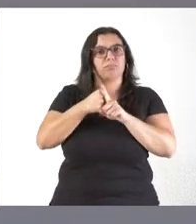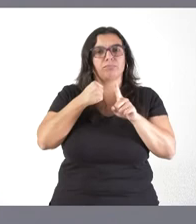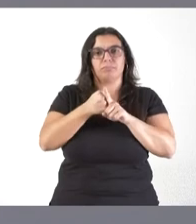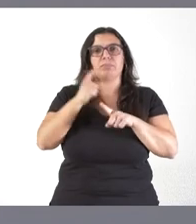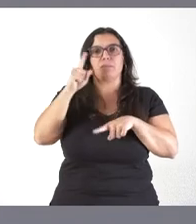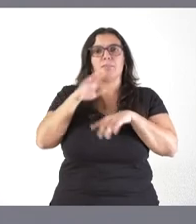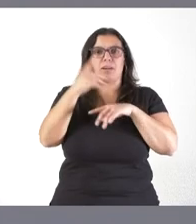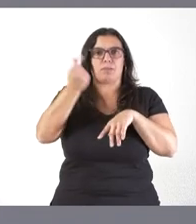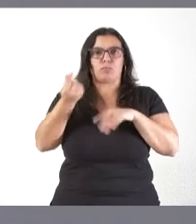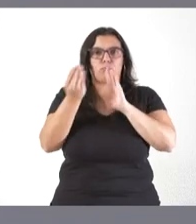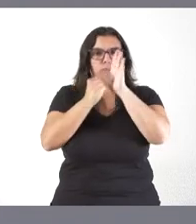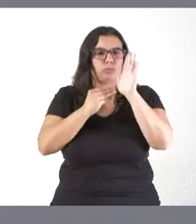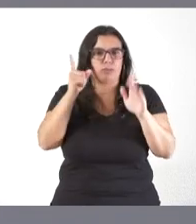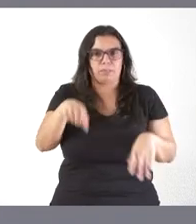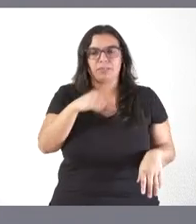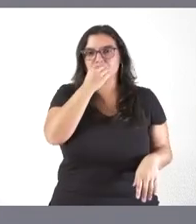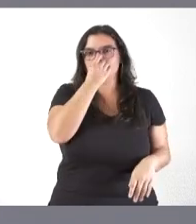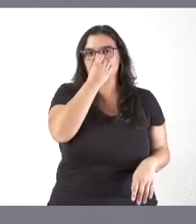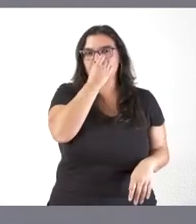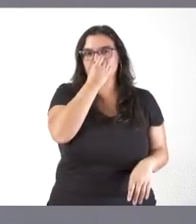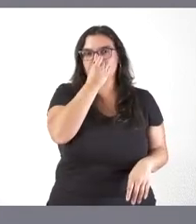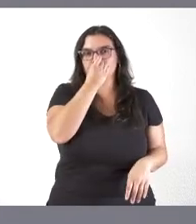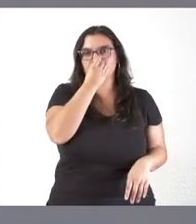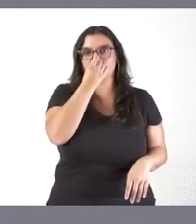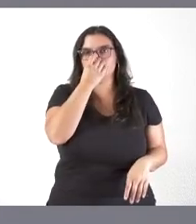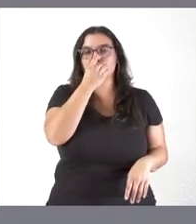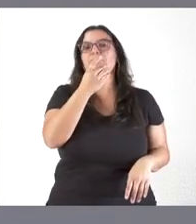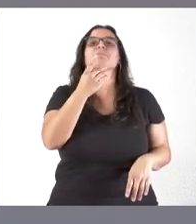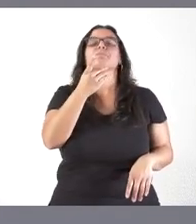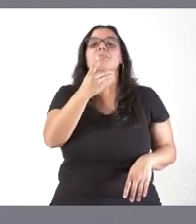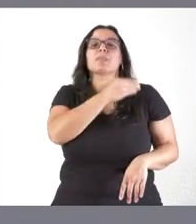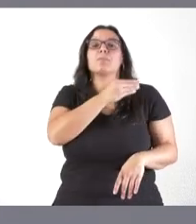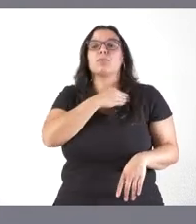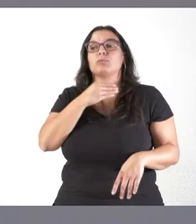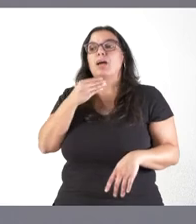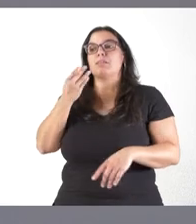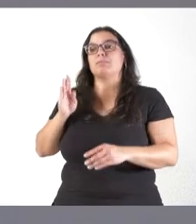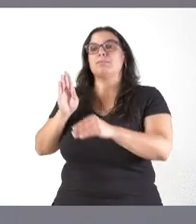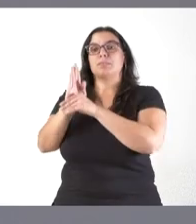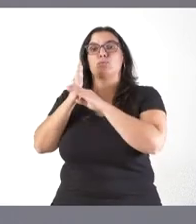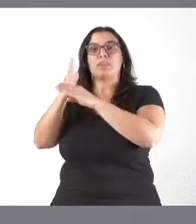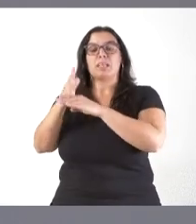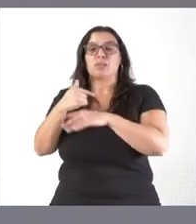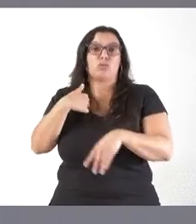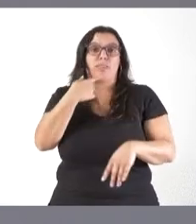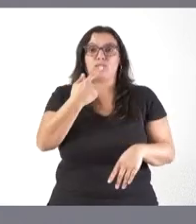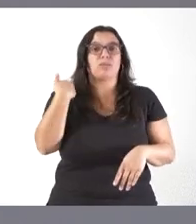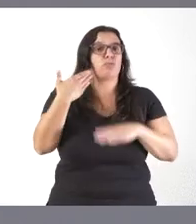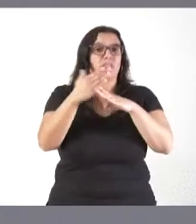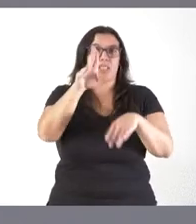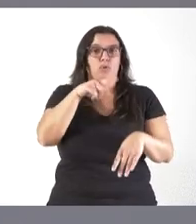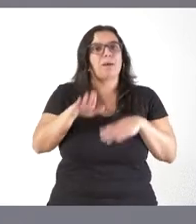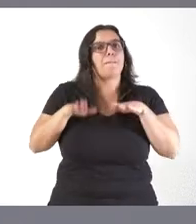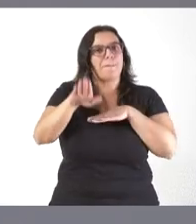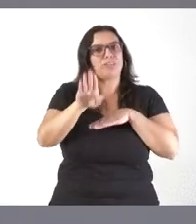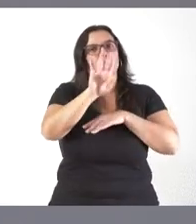presupuestos me decía usted que si estas ayudas son suficientes yo los calificaba antes de insuficientes es un paso es verdad y